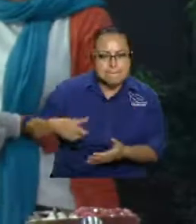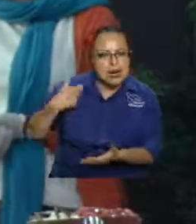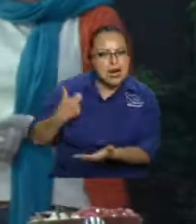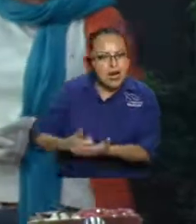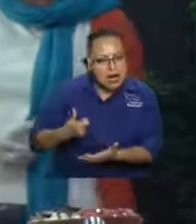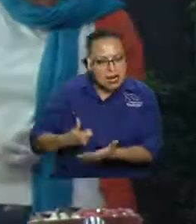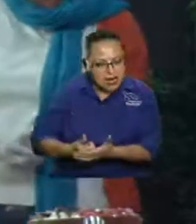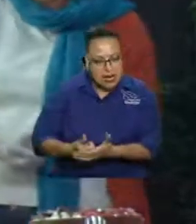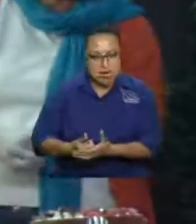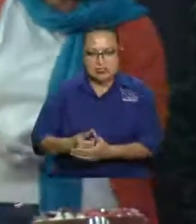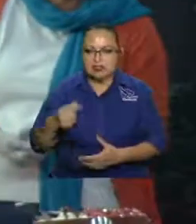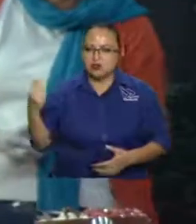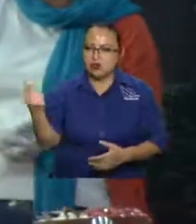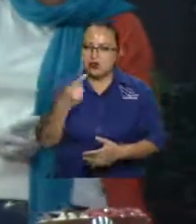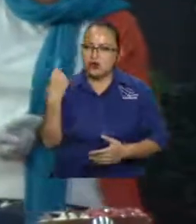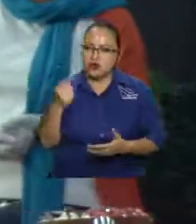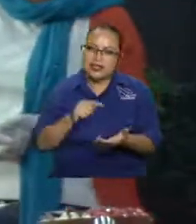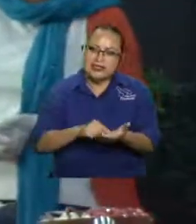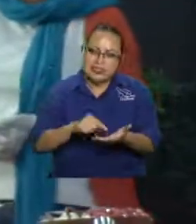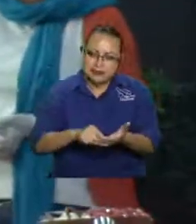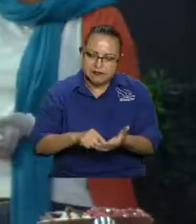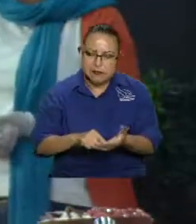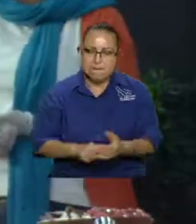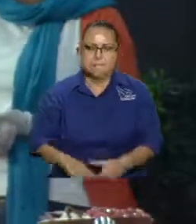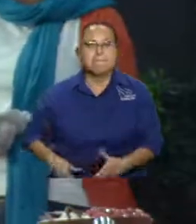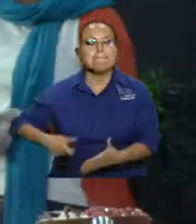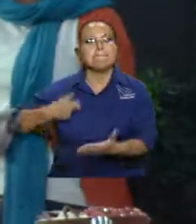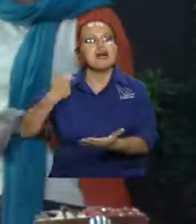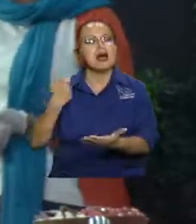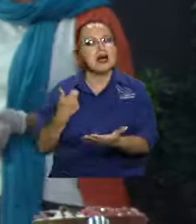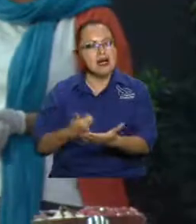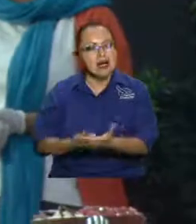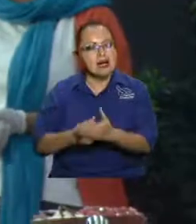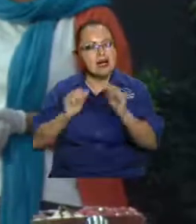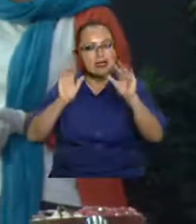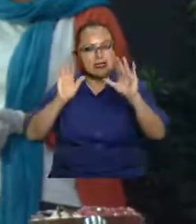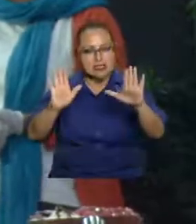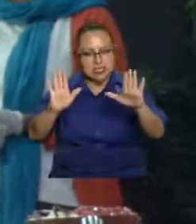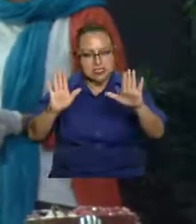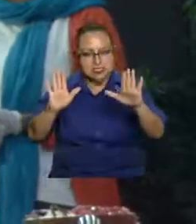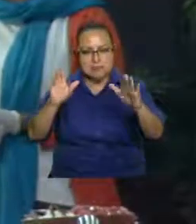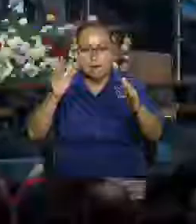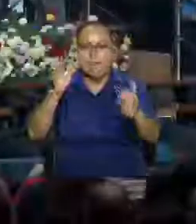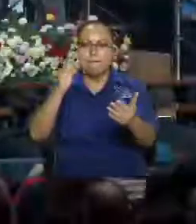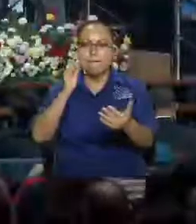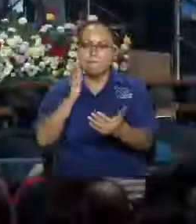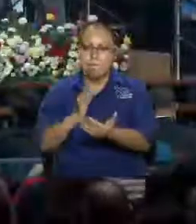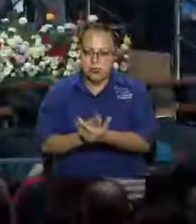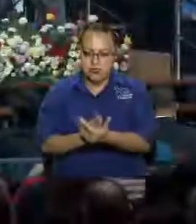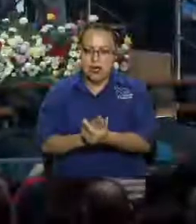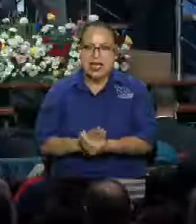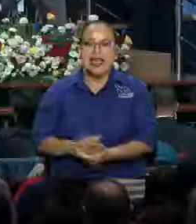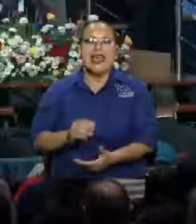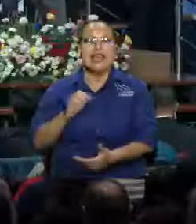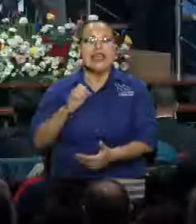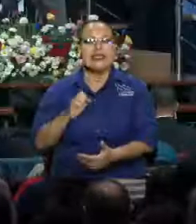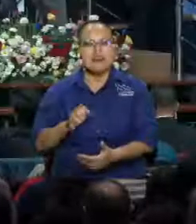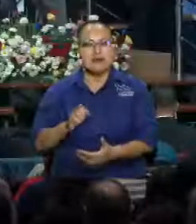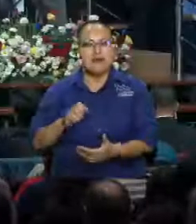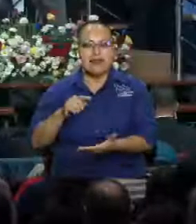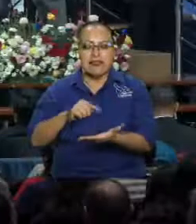debe. Al que tributo, tributo. El pagar un diezmo está dentro de una deuda